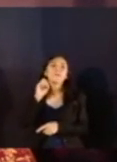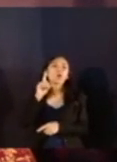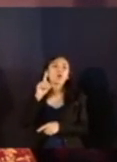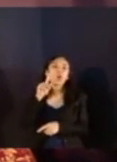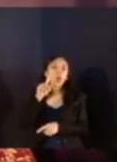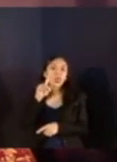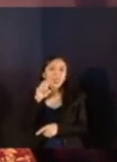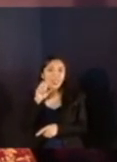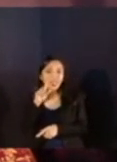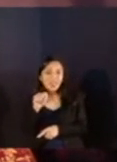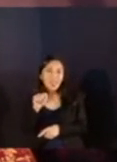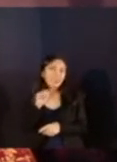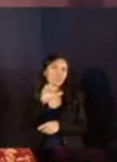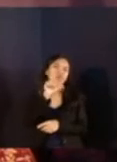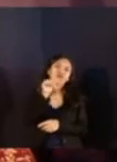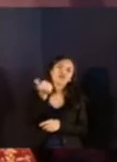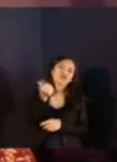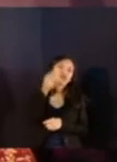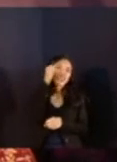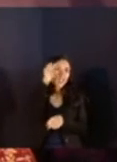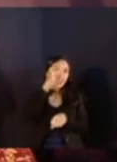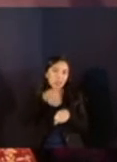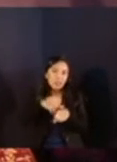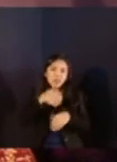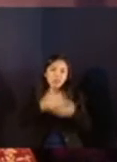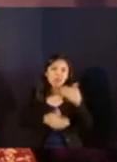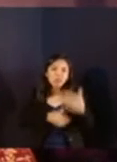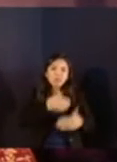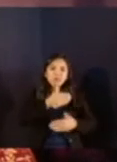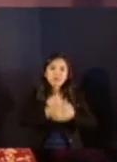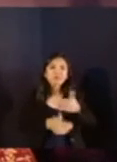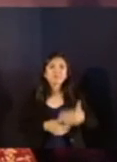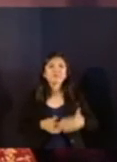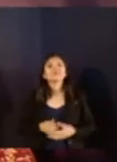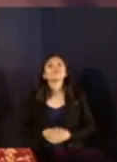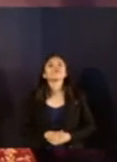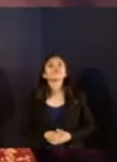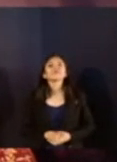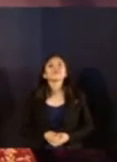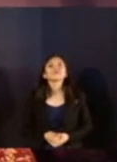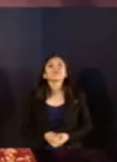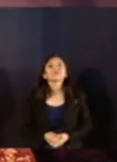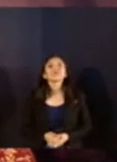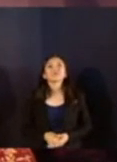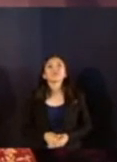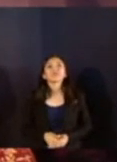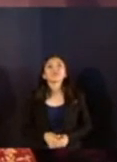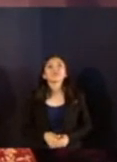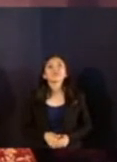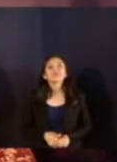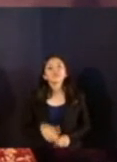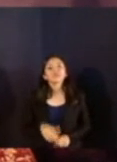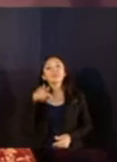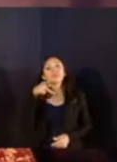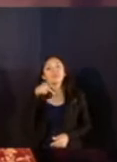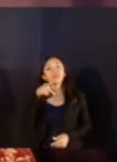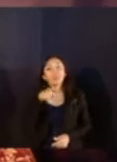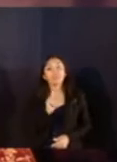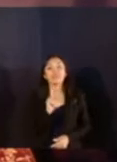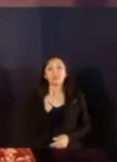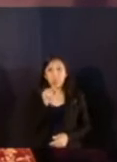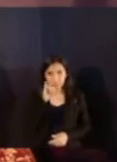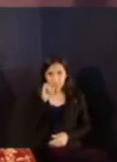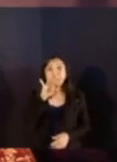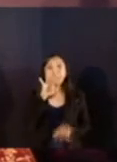historia educativa del país. Pero aparte de que debemos llegar al